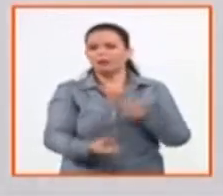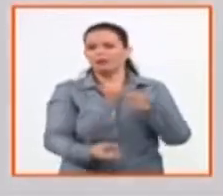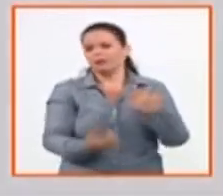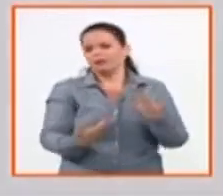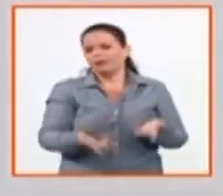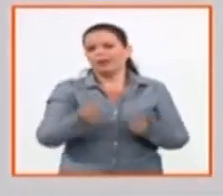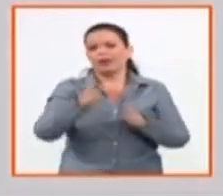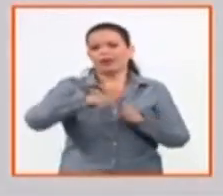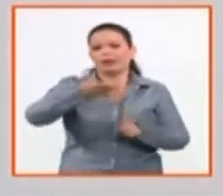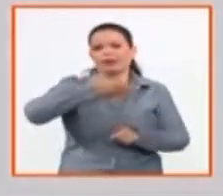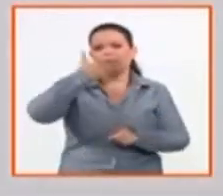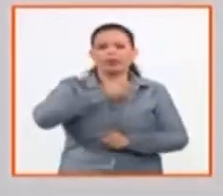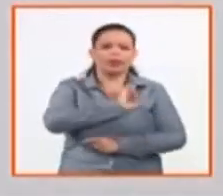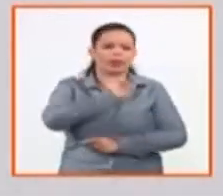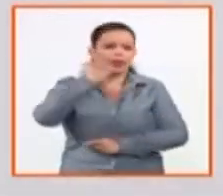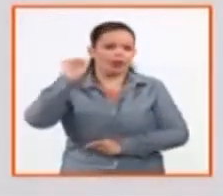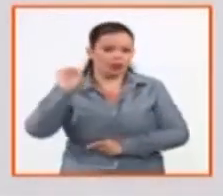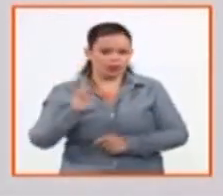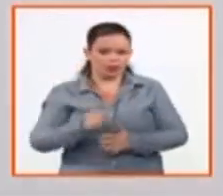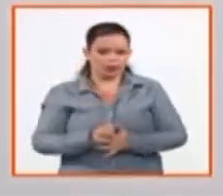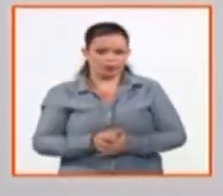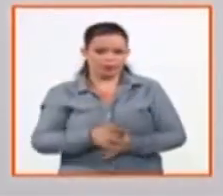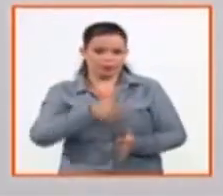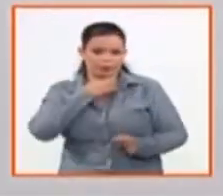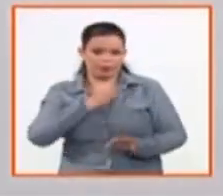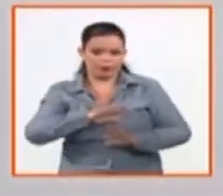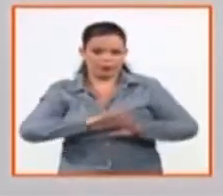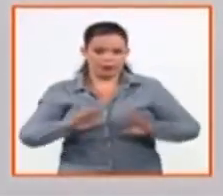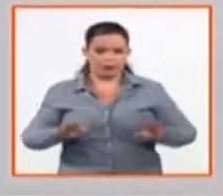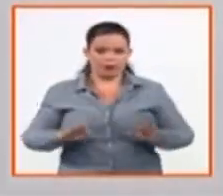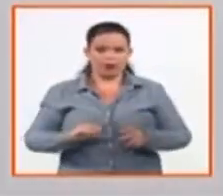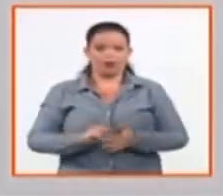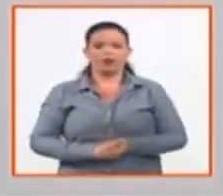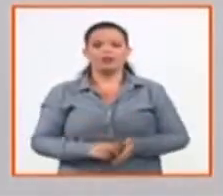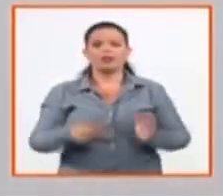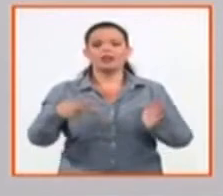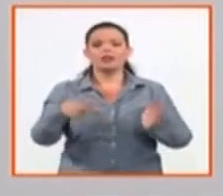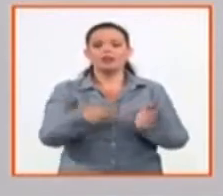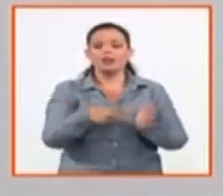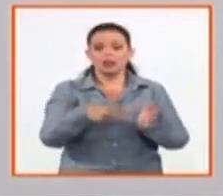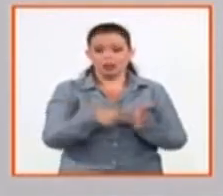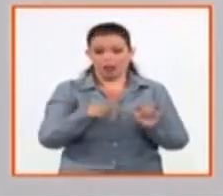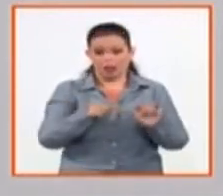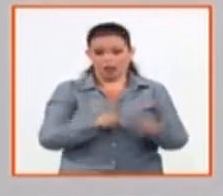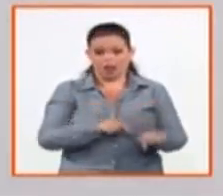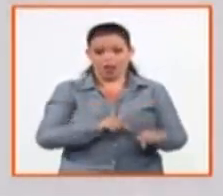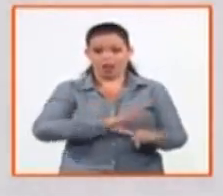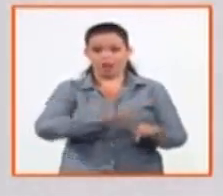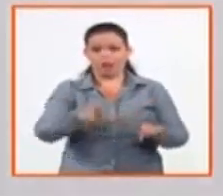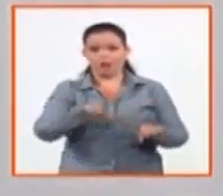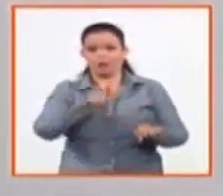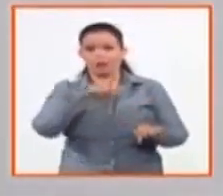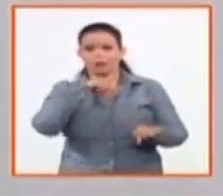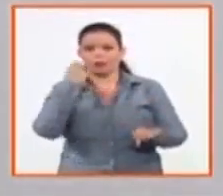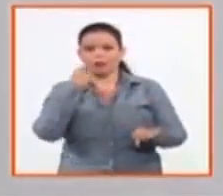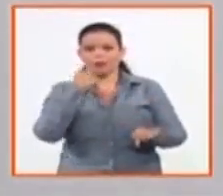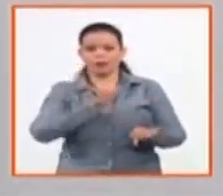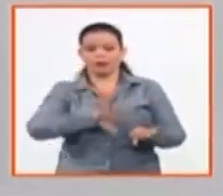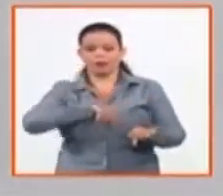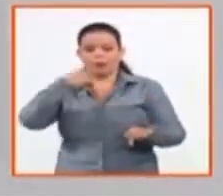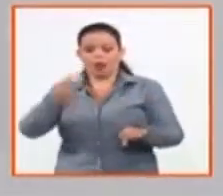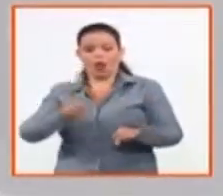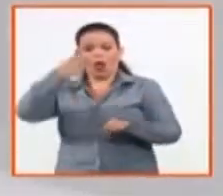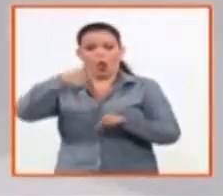comenzó a ser derrotado en Siria, uno de sus lugares más importantes fue Afganistán. Sin embargo,